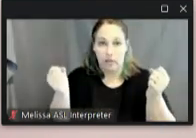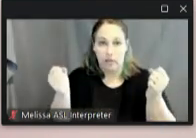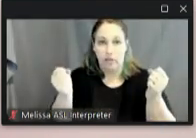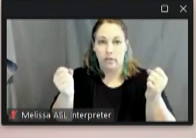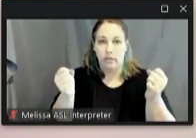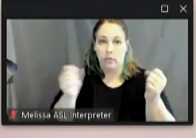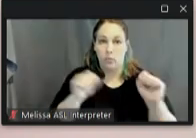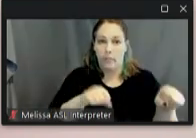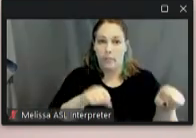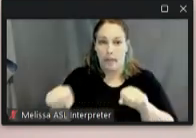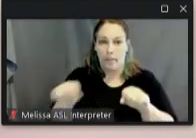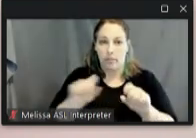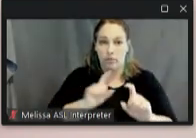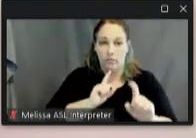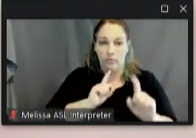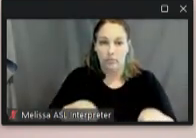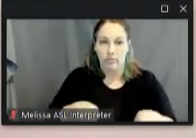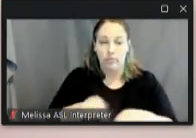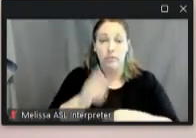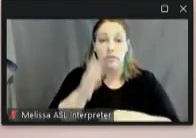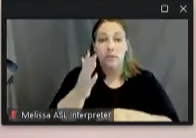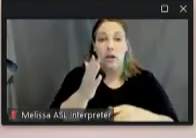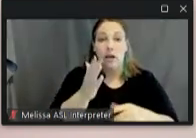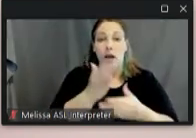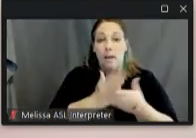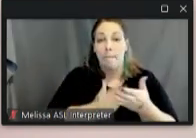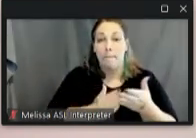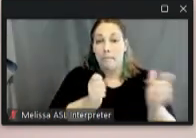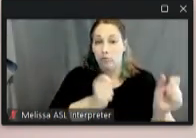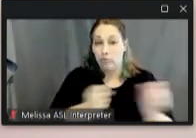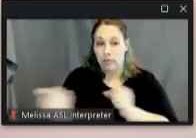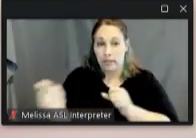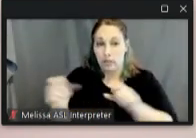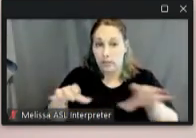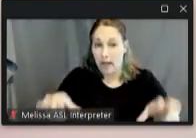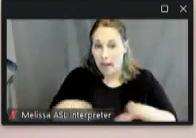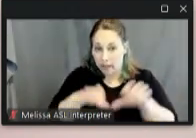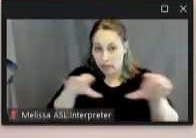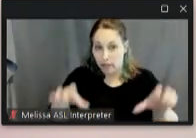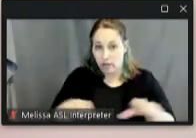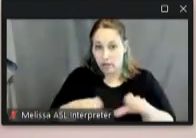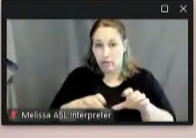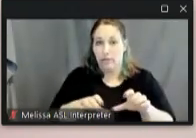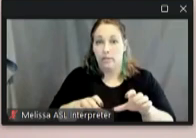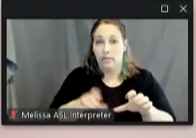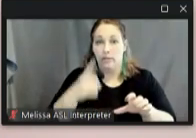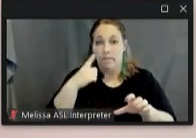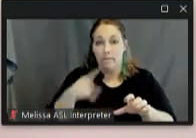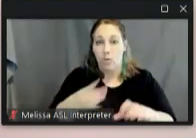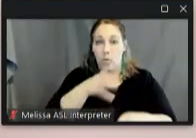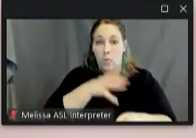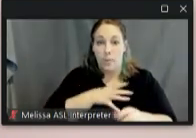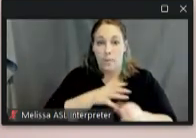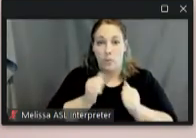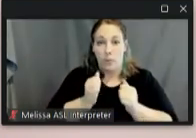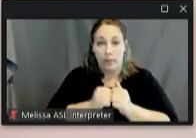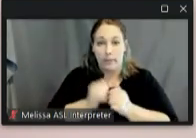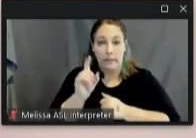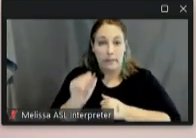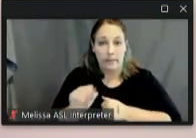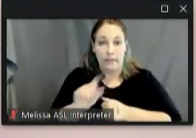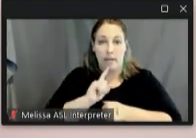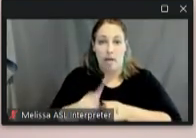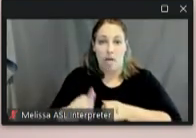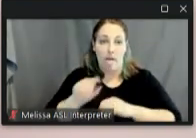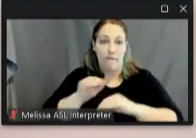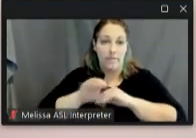que instan a registrar el número de mujeres con discapacidad afectadas por violencia, como parte de las medidas para promover el fortalecimiento